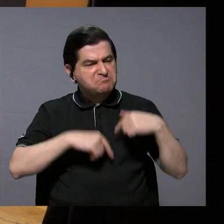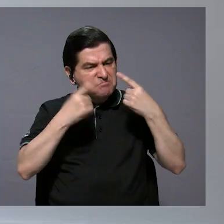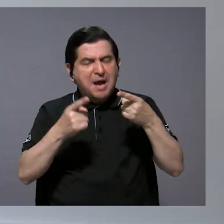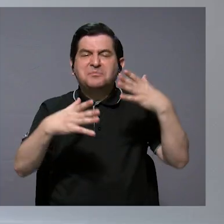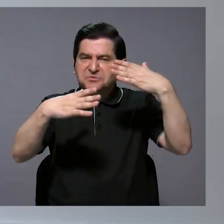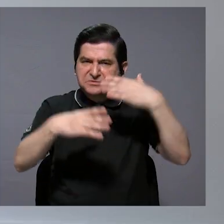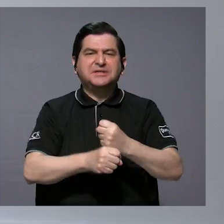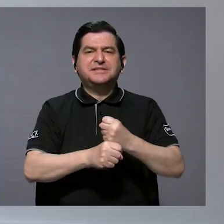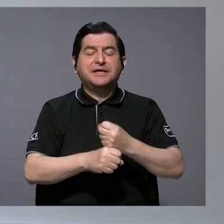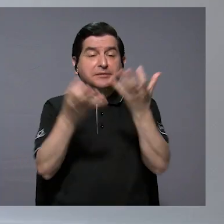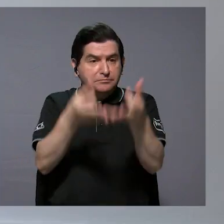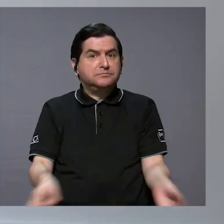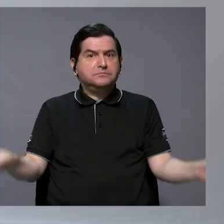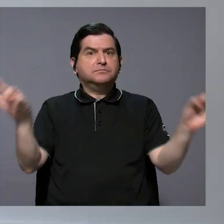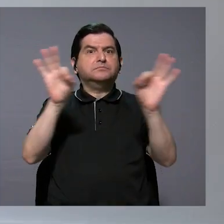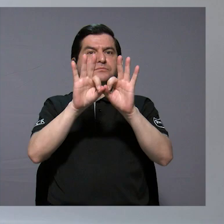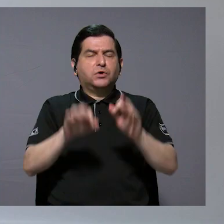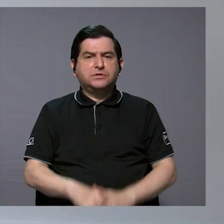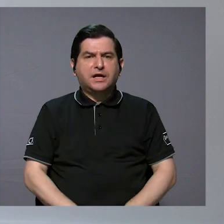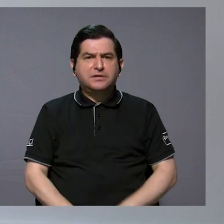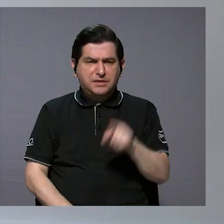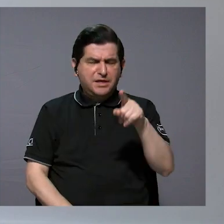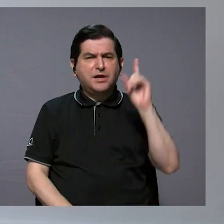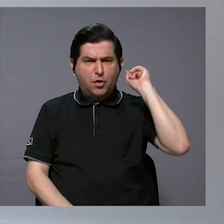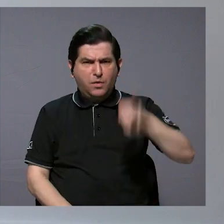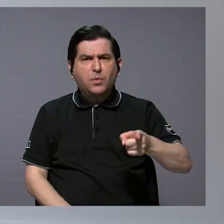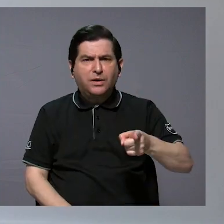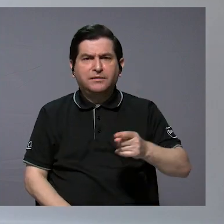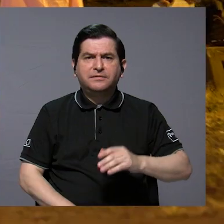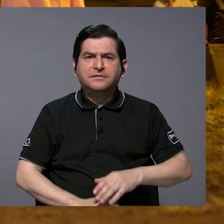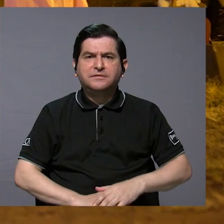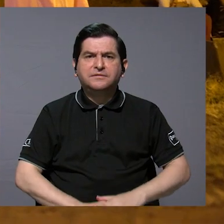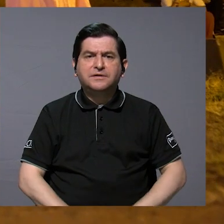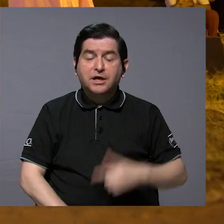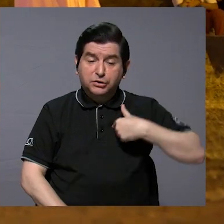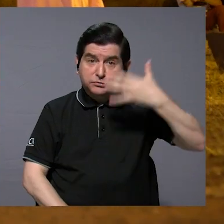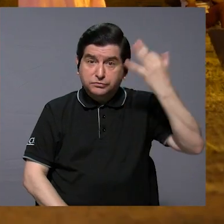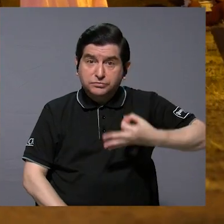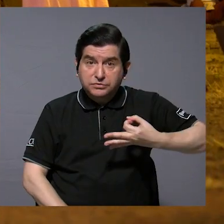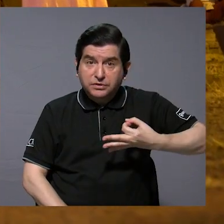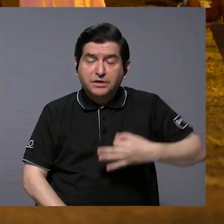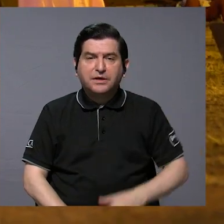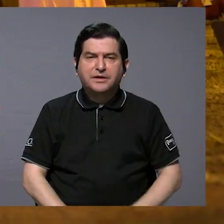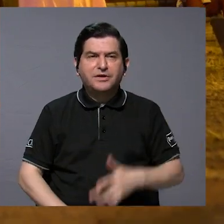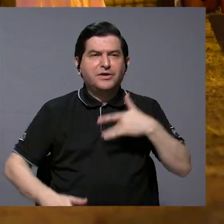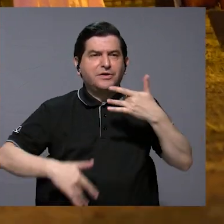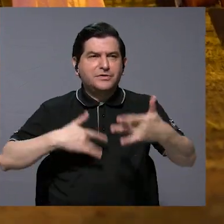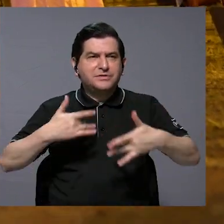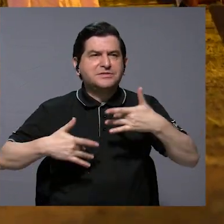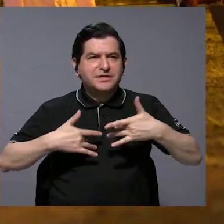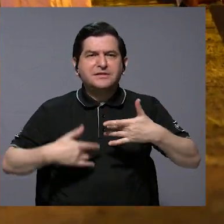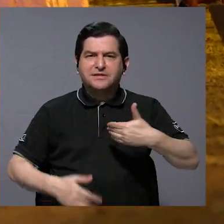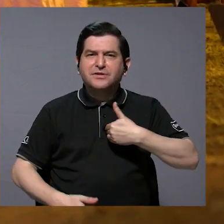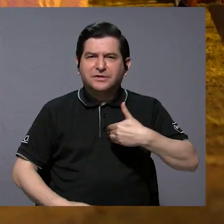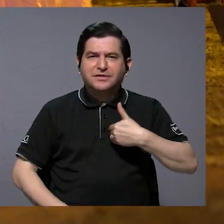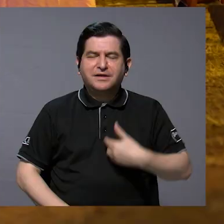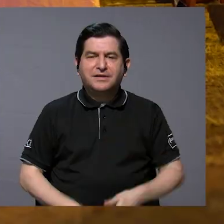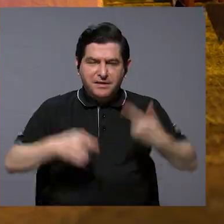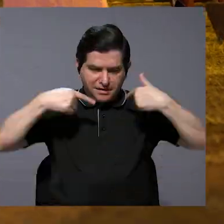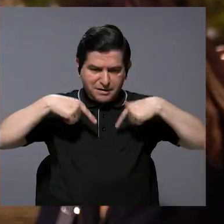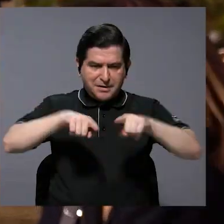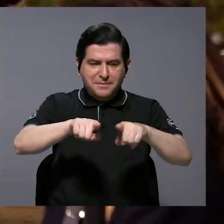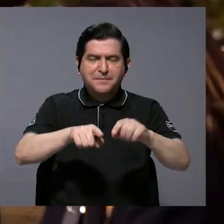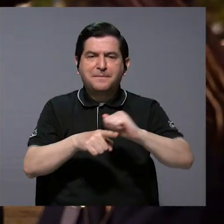resistencia de vámonos, hay que hacerlo y es importante y es vinculante y yo creo que nos hace sentido,